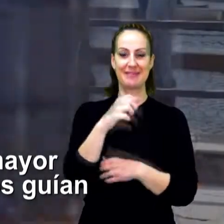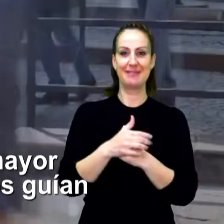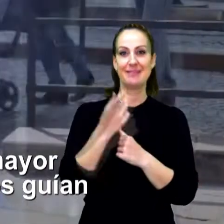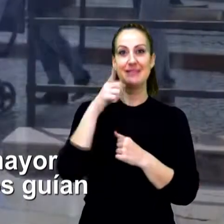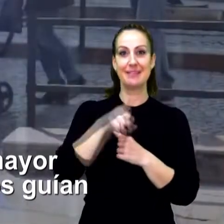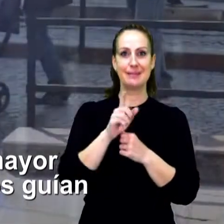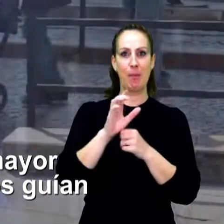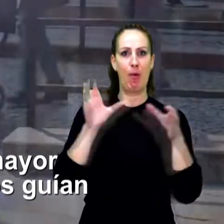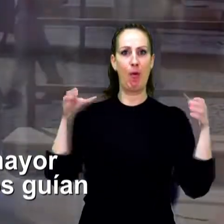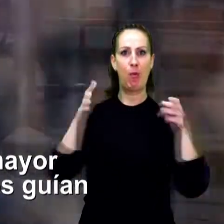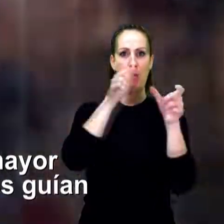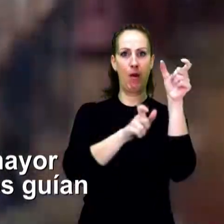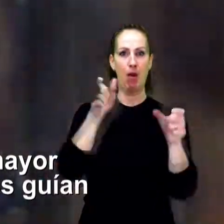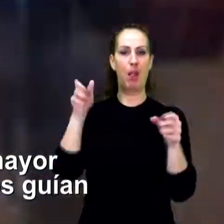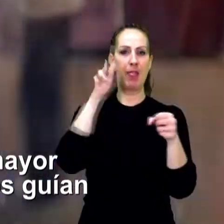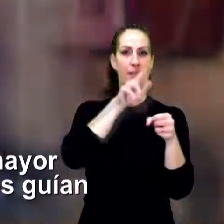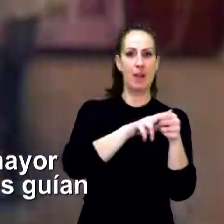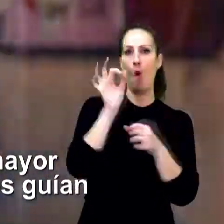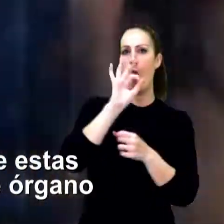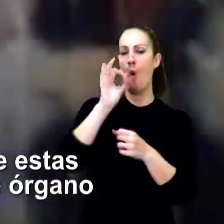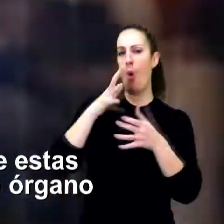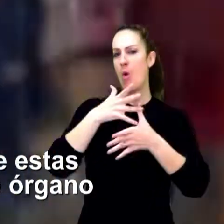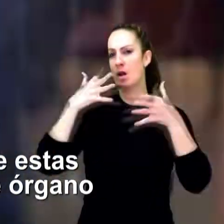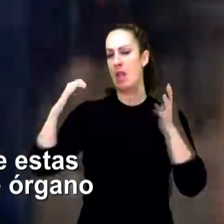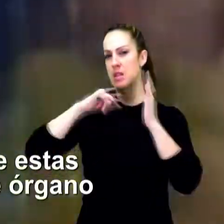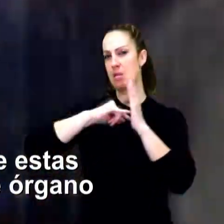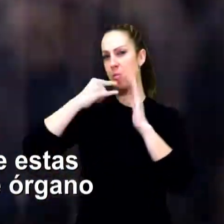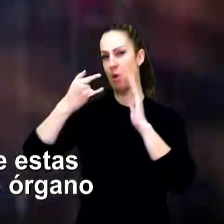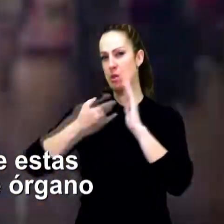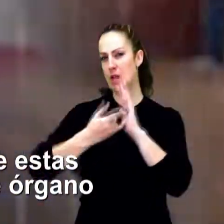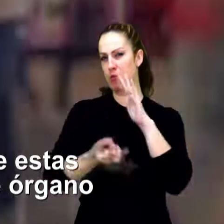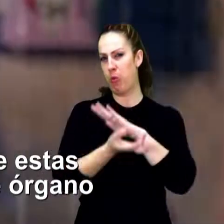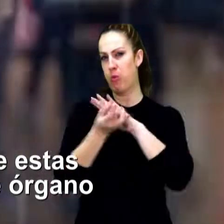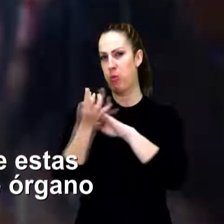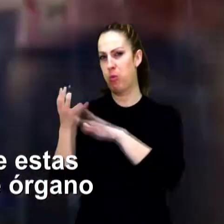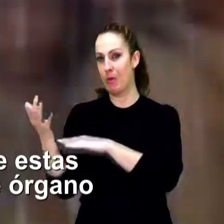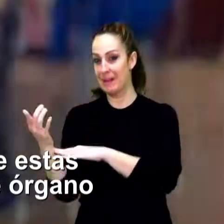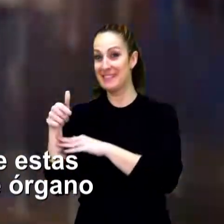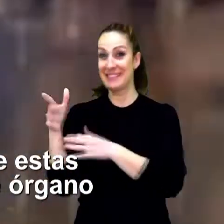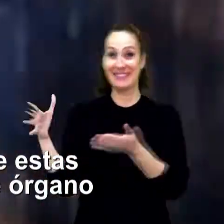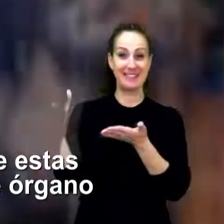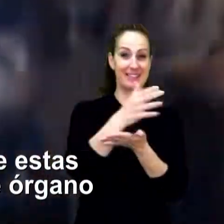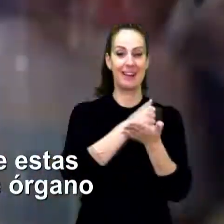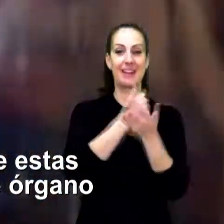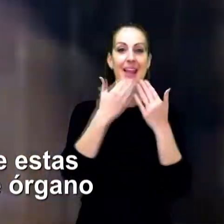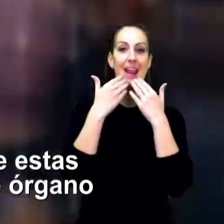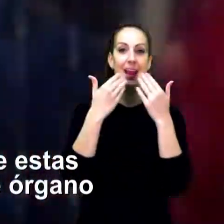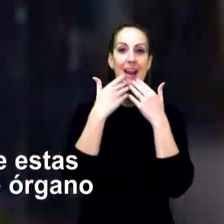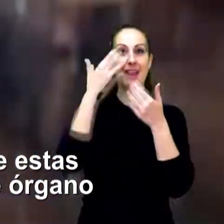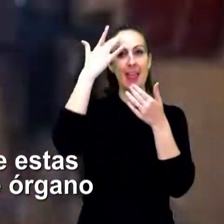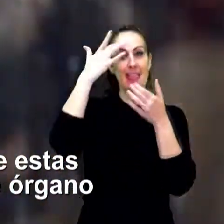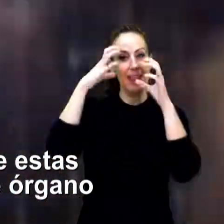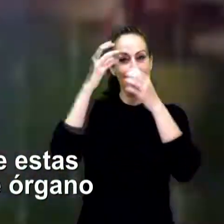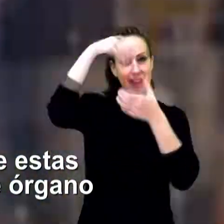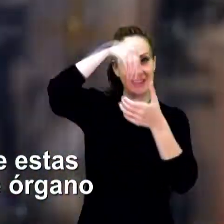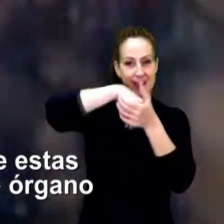de mayor esplendor o los grandes proyectos que nos guían hacia un mundo mejor son el resultado de estas interacciones.